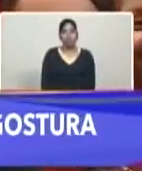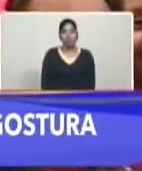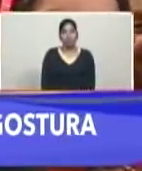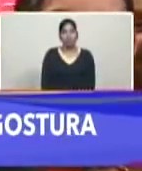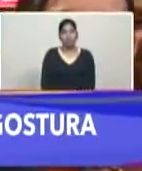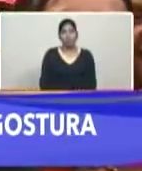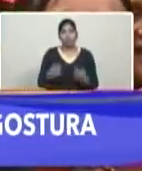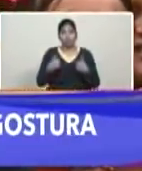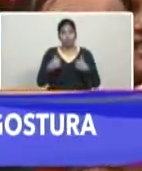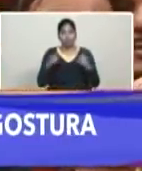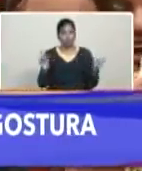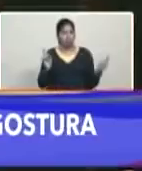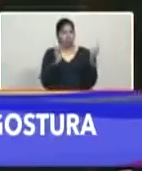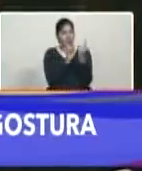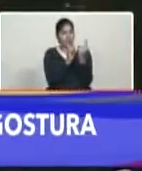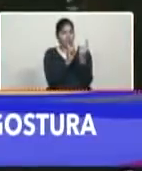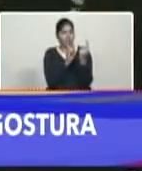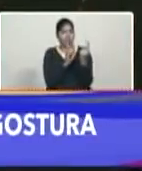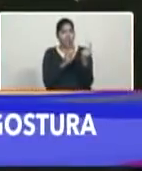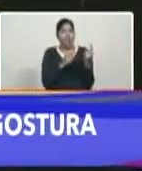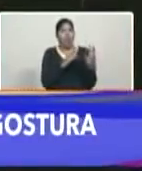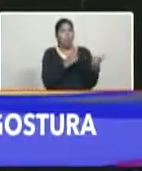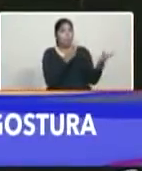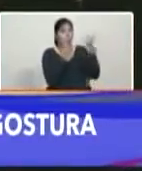Se la di en inglés.